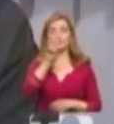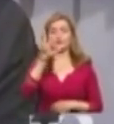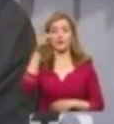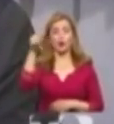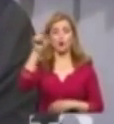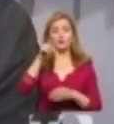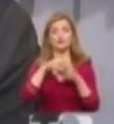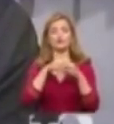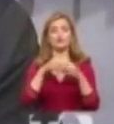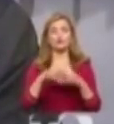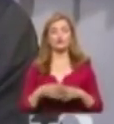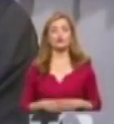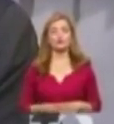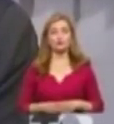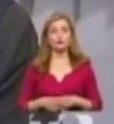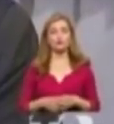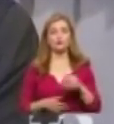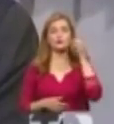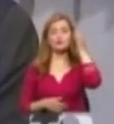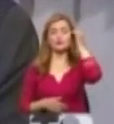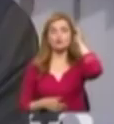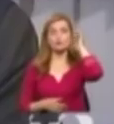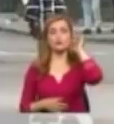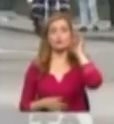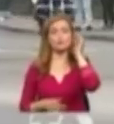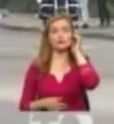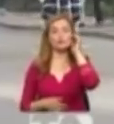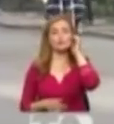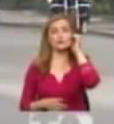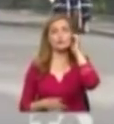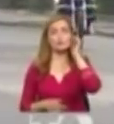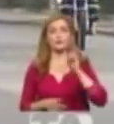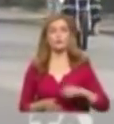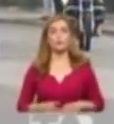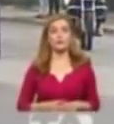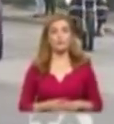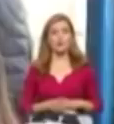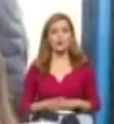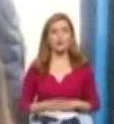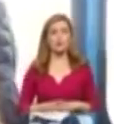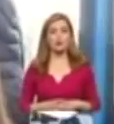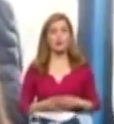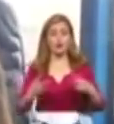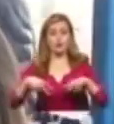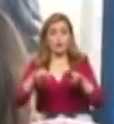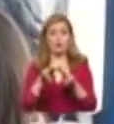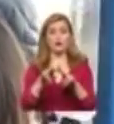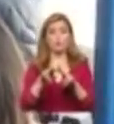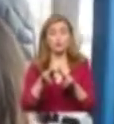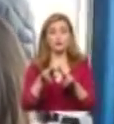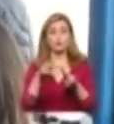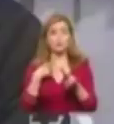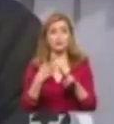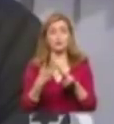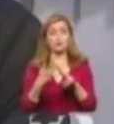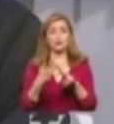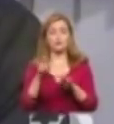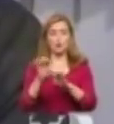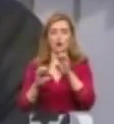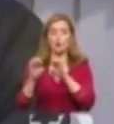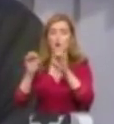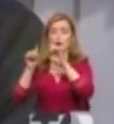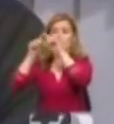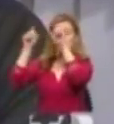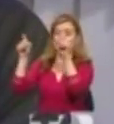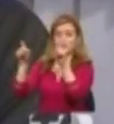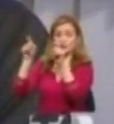millones es al momento lo que nos debe la municipalidad a los transportistas. Manifiestan que hay una tarifa que ha fijado los estudios. El municipio